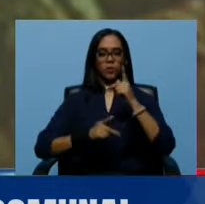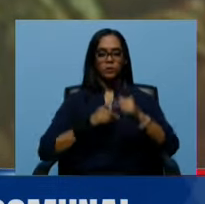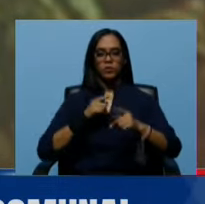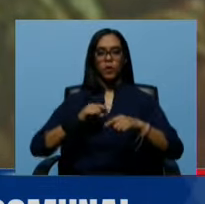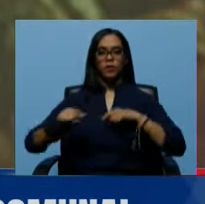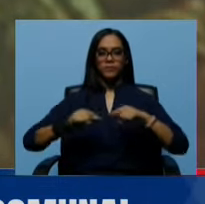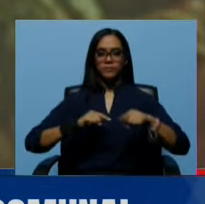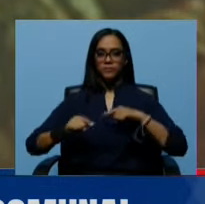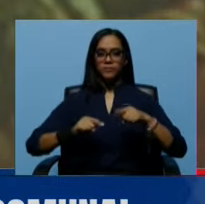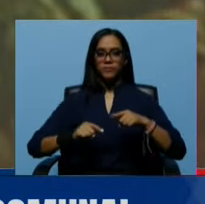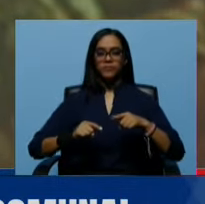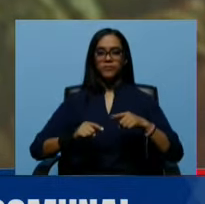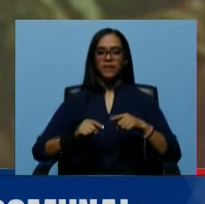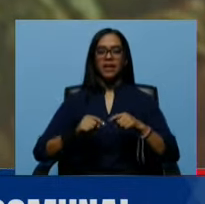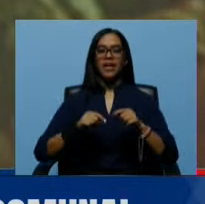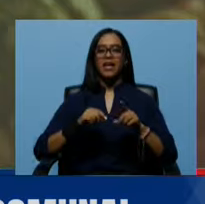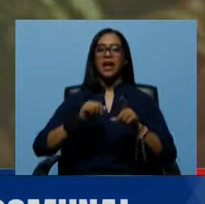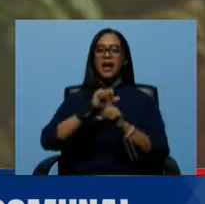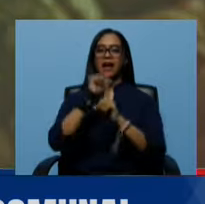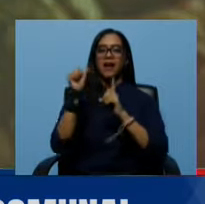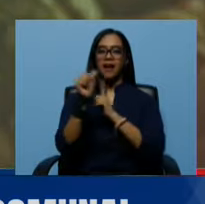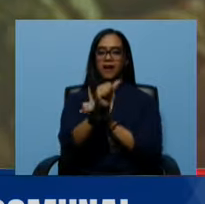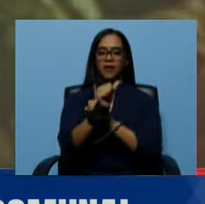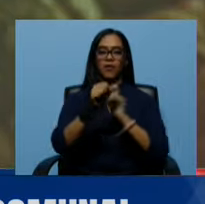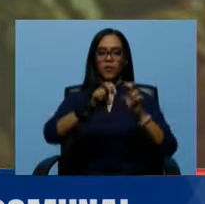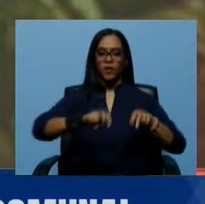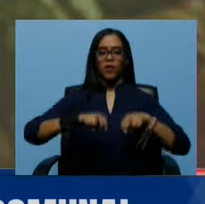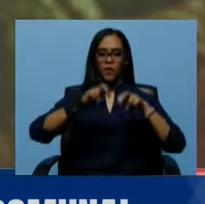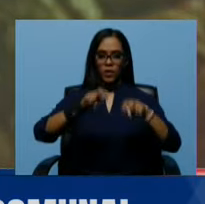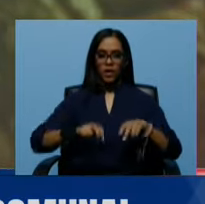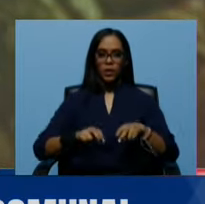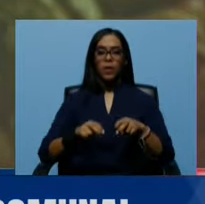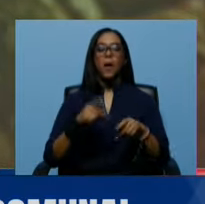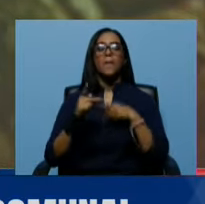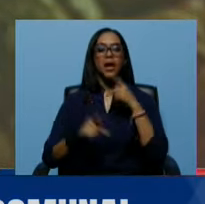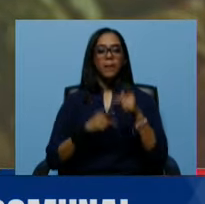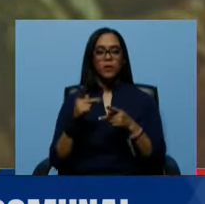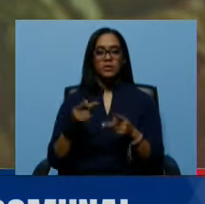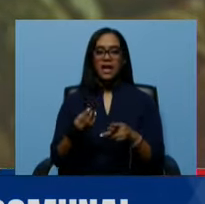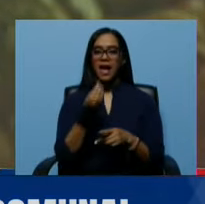absolutamente agroecológicos, para producir alimento orgánico.